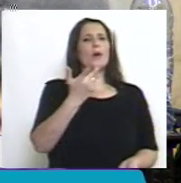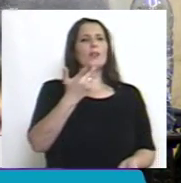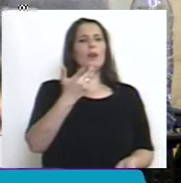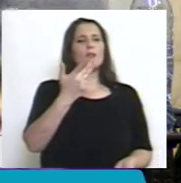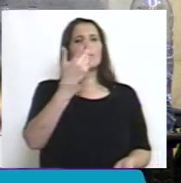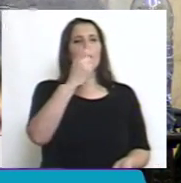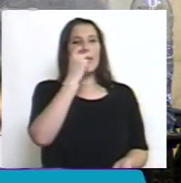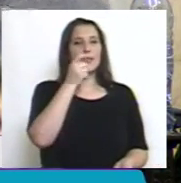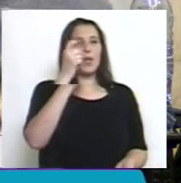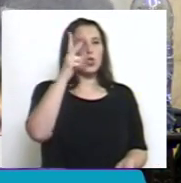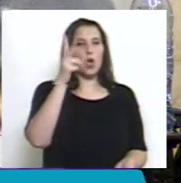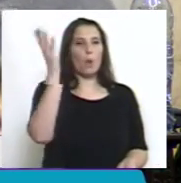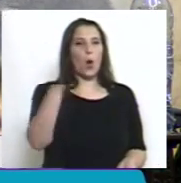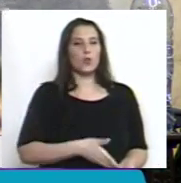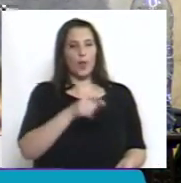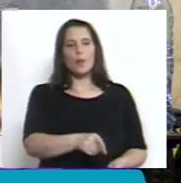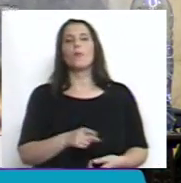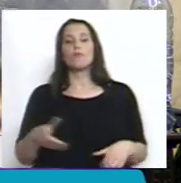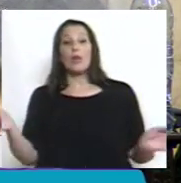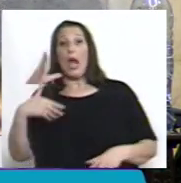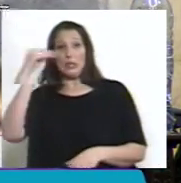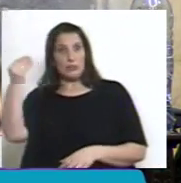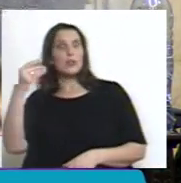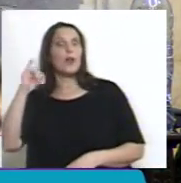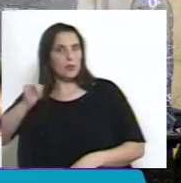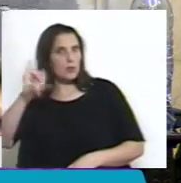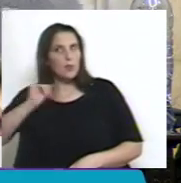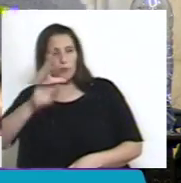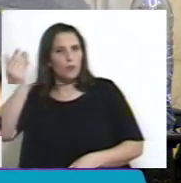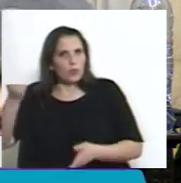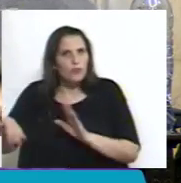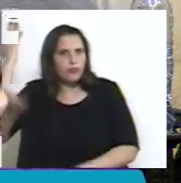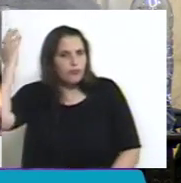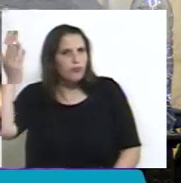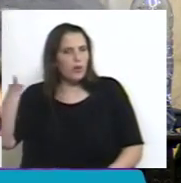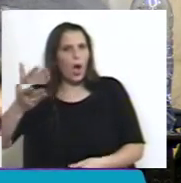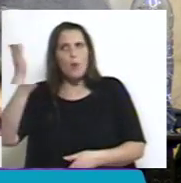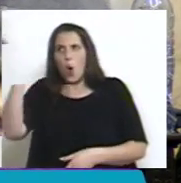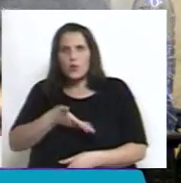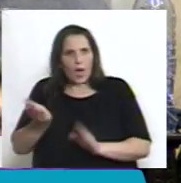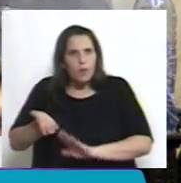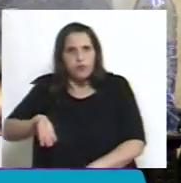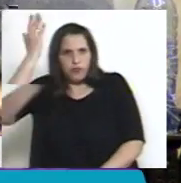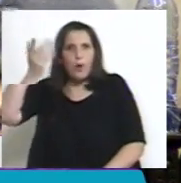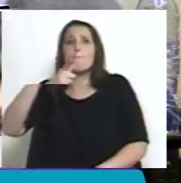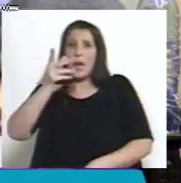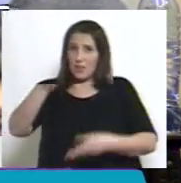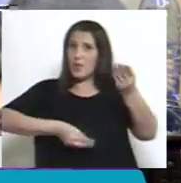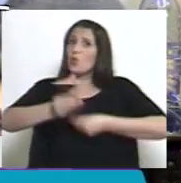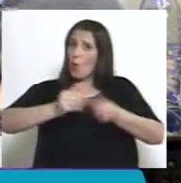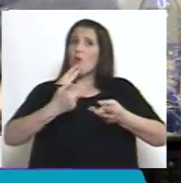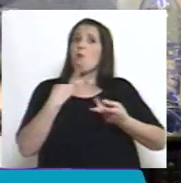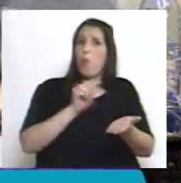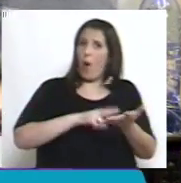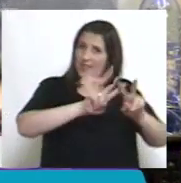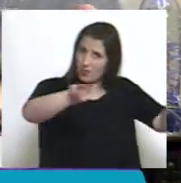Fernández de Kirchner hubo un aumento muy importante, del 19,5 al 28,7%. Este presupuesto dice que va a seguir subiendo la presión